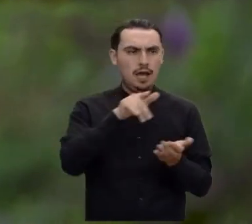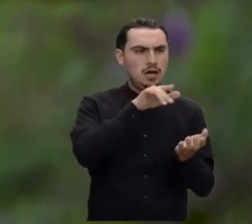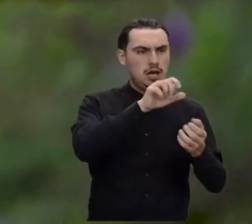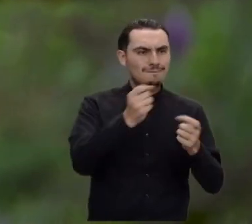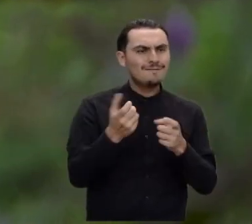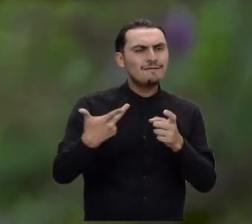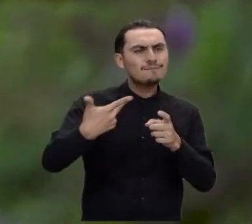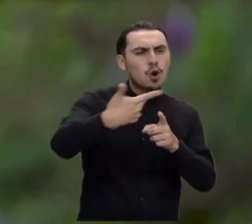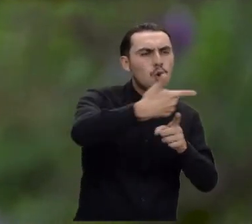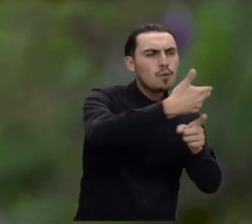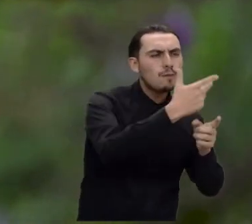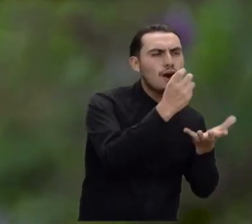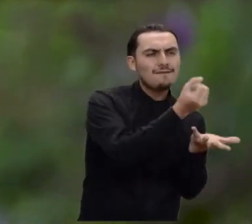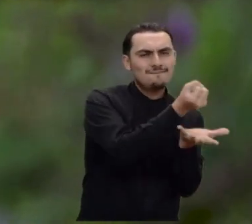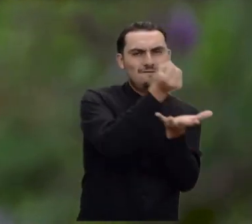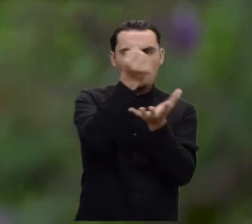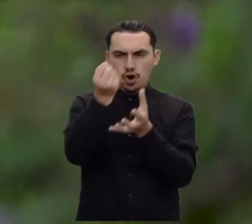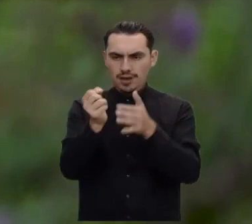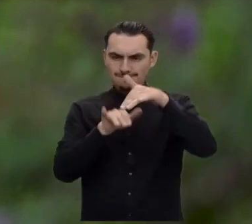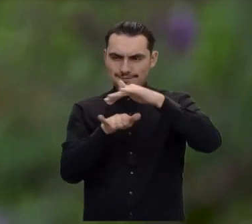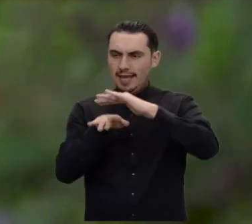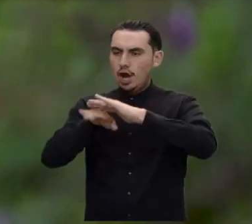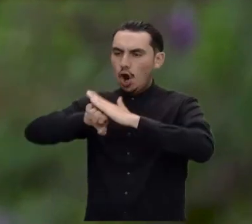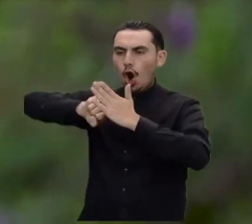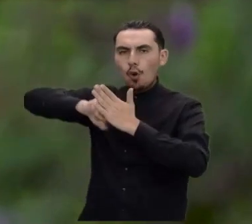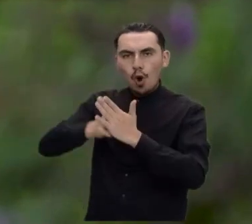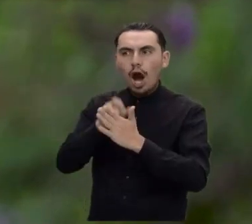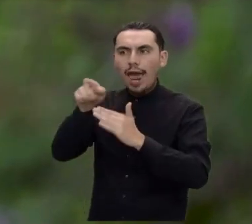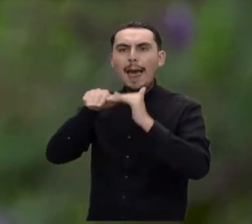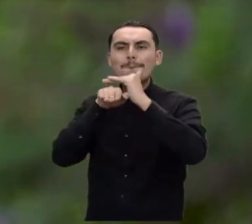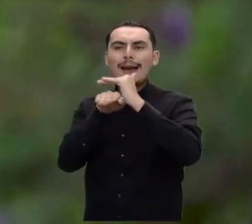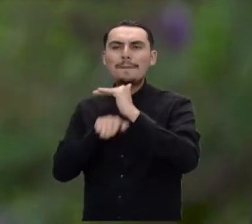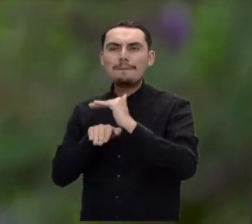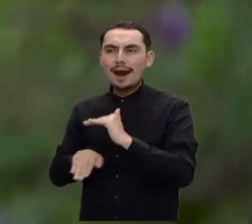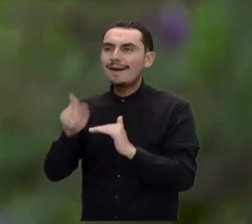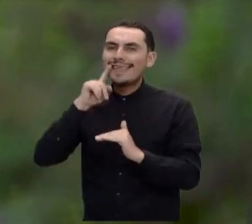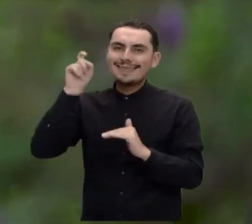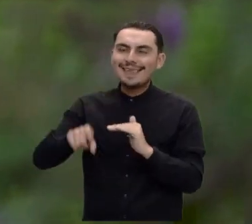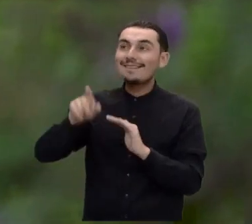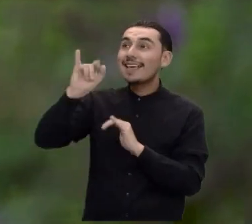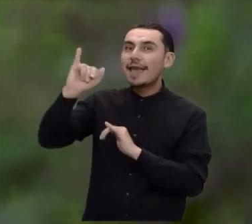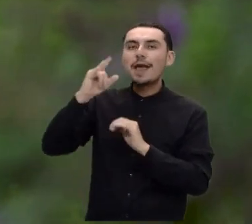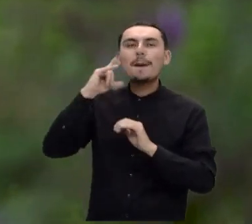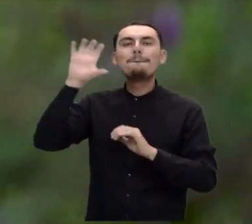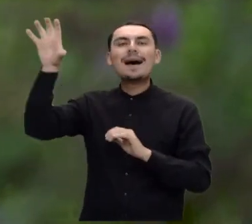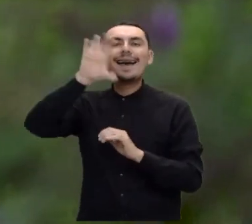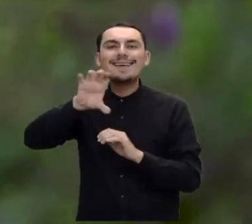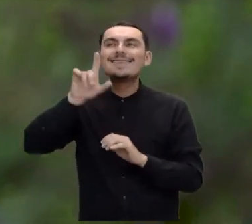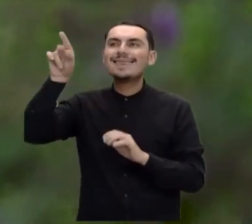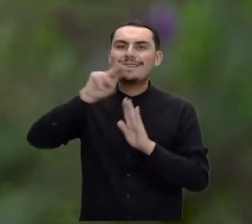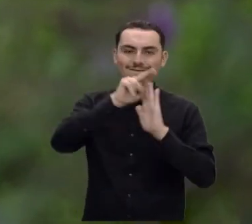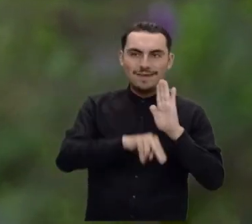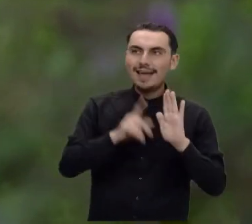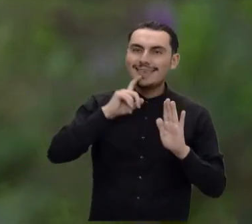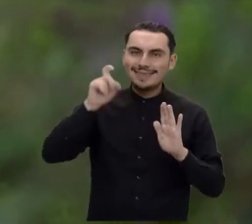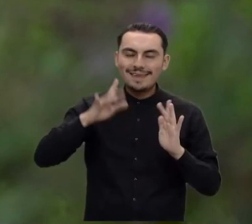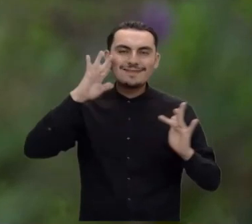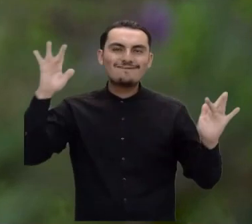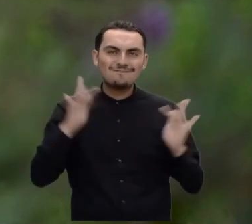las plantas empacadoras en donde se verifica el cumplimiento de todos los requisitos exigidos por los países que compran nuestras